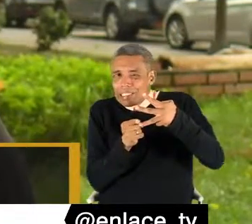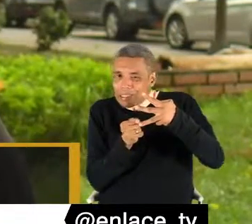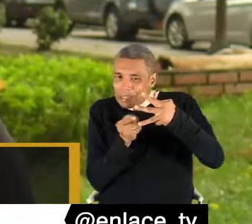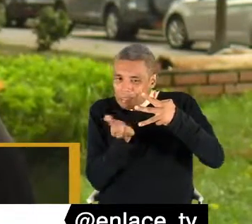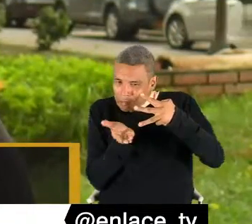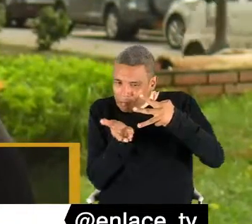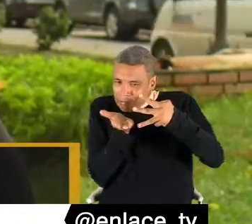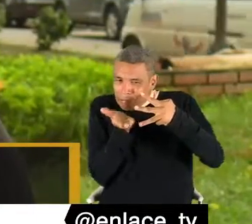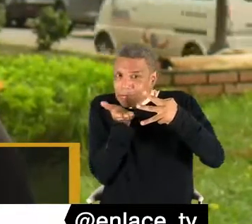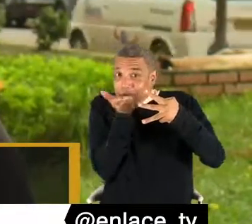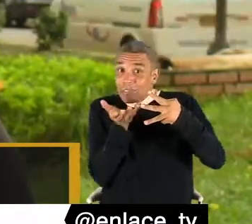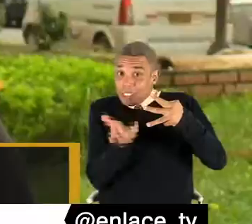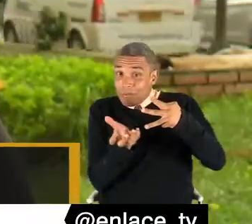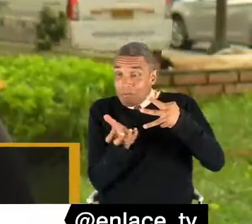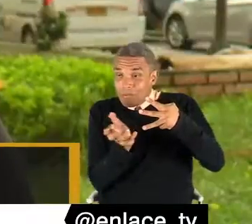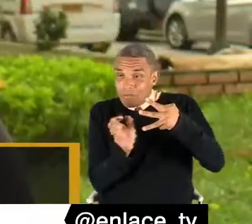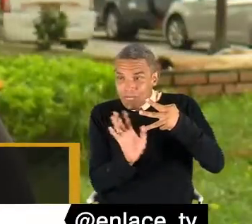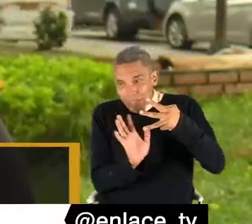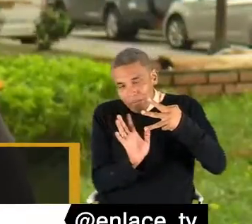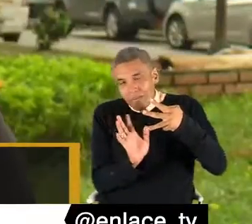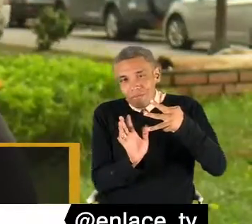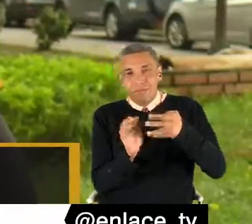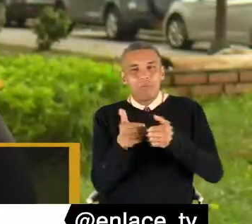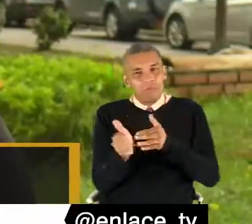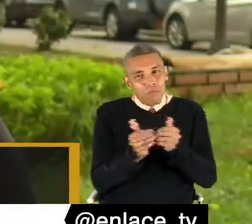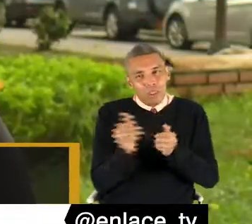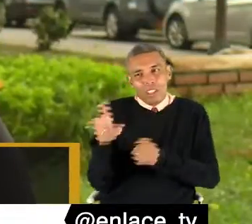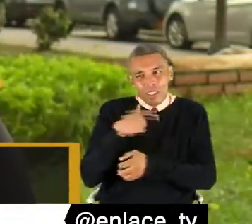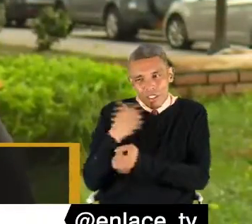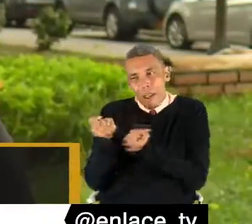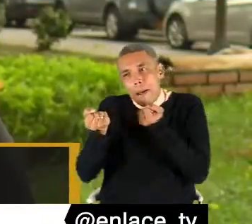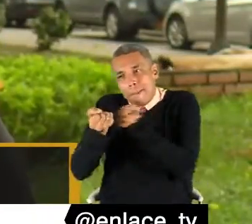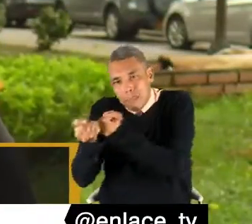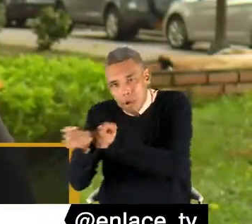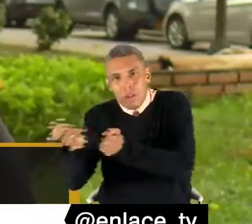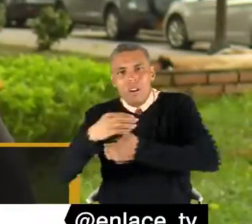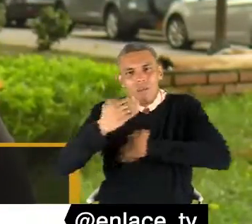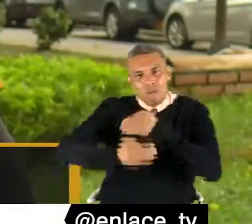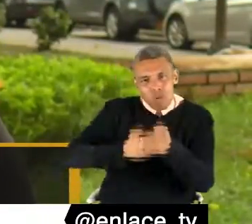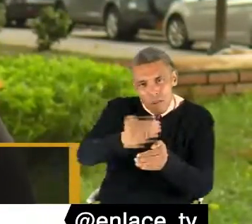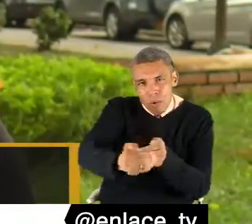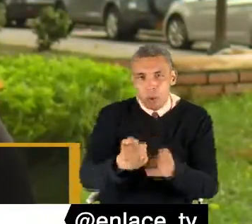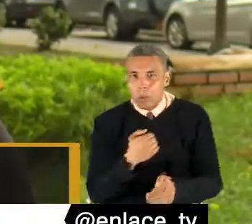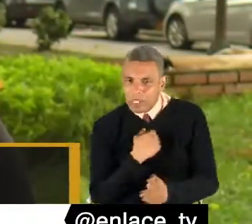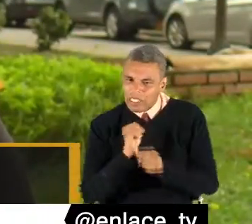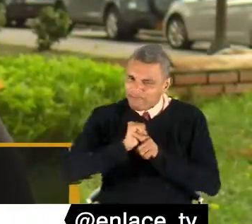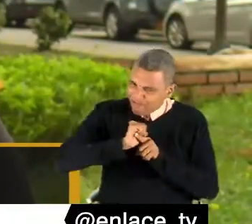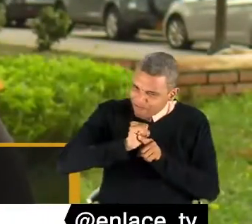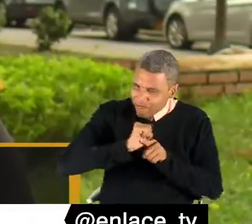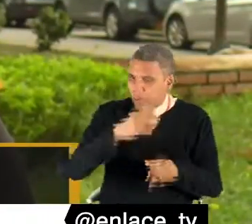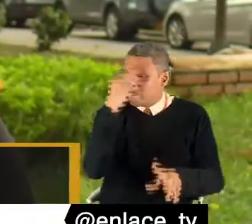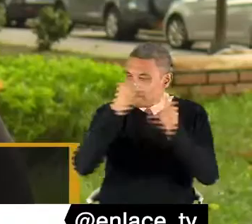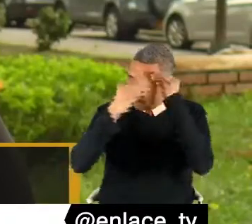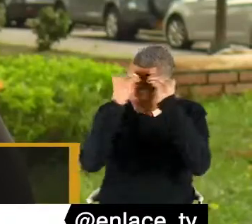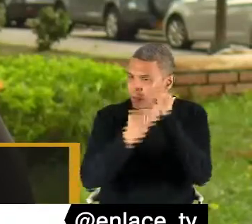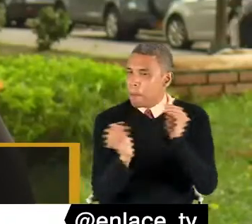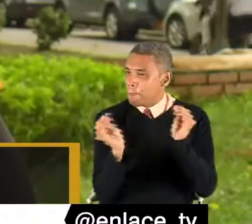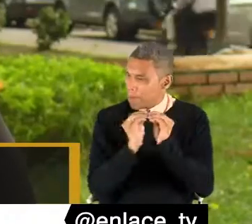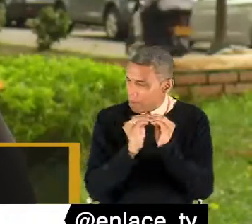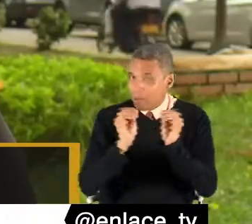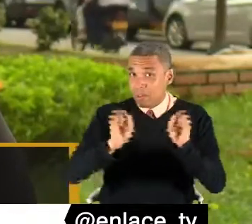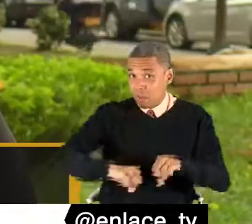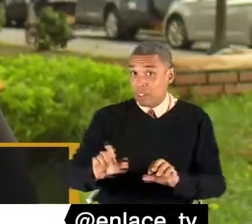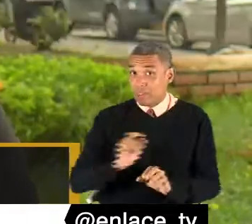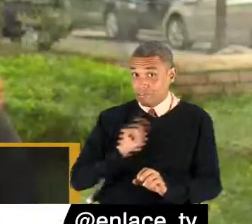hizo fue muy bien, una experiencia muy grande para ella. Ahí va aprendiendo que hay que trabajar más duro y hay que estar pendiente de todo para poder